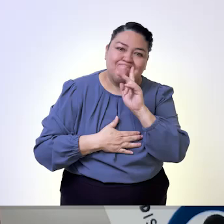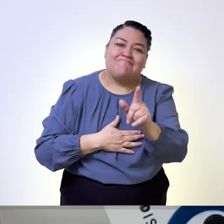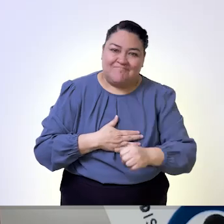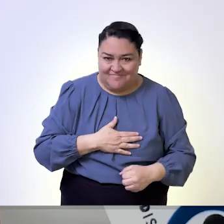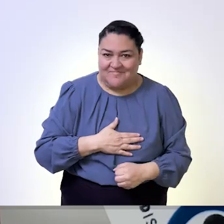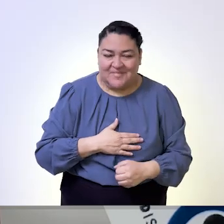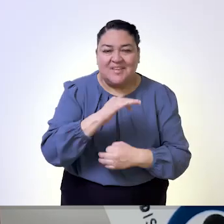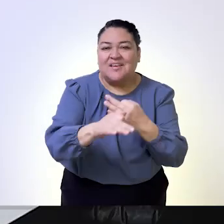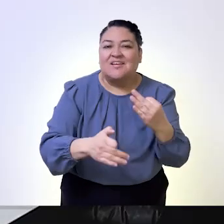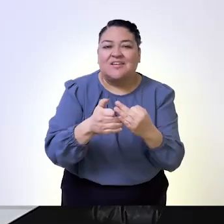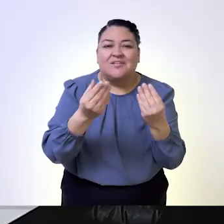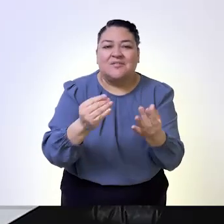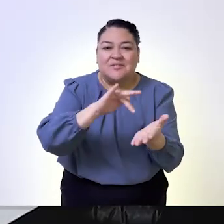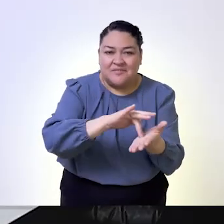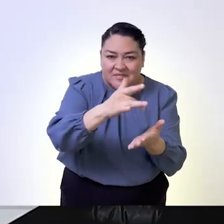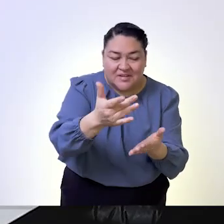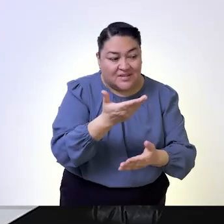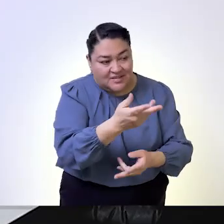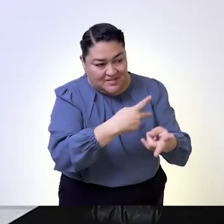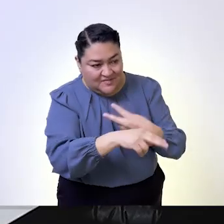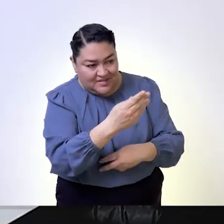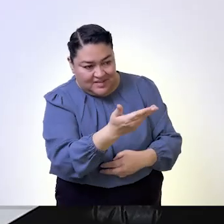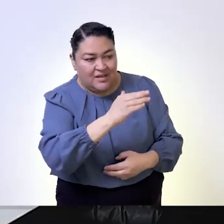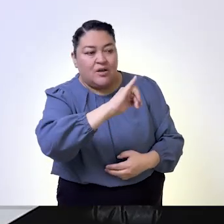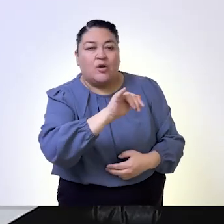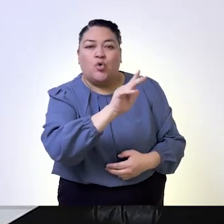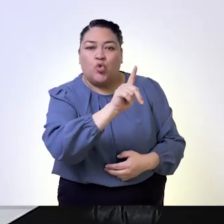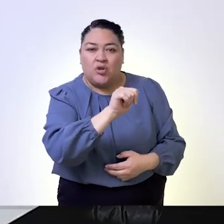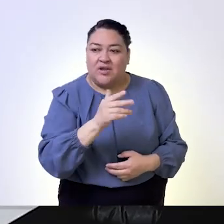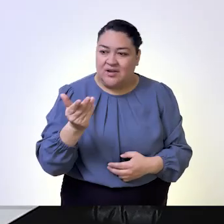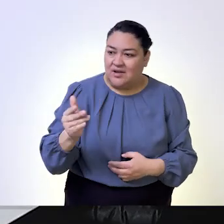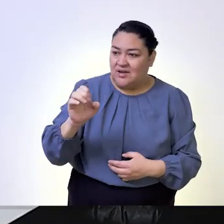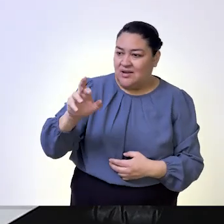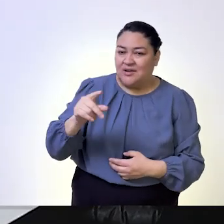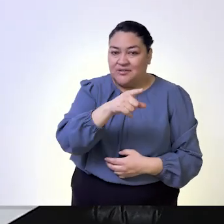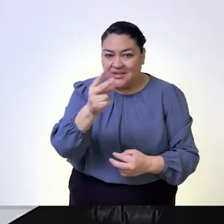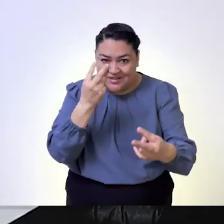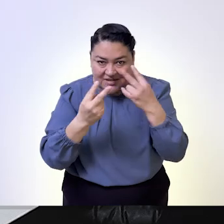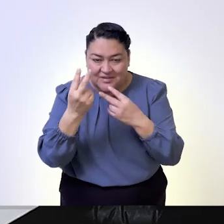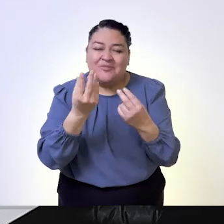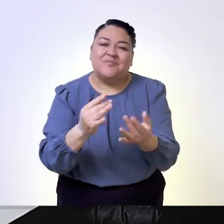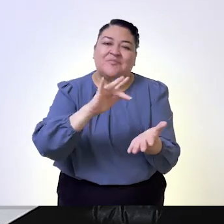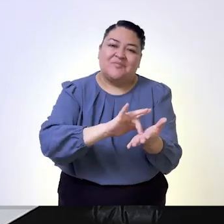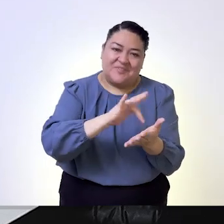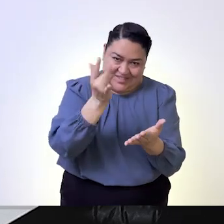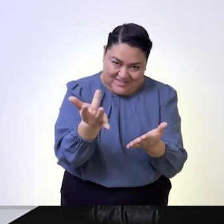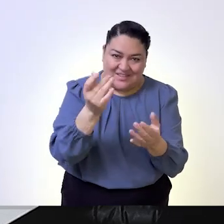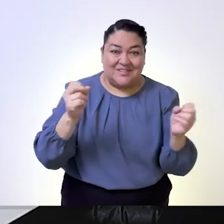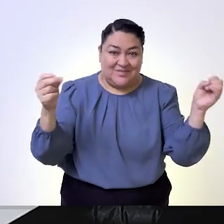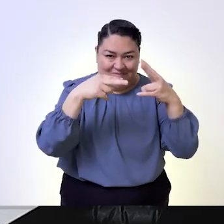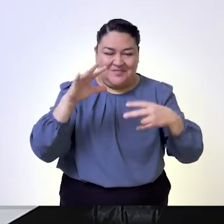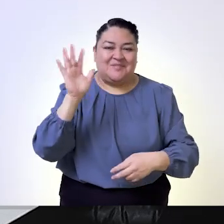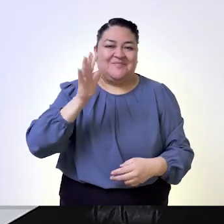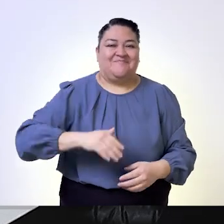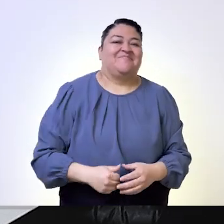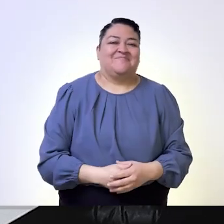igualitario. Así que agradecemos mucho la presencia de Julia y Enrique, agradecemos su presencia también y muchísimas gracias por